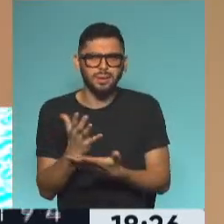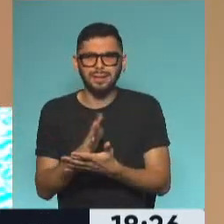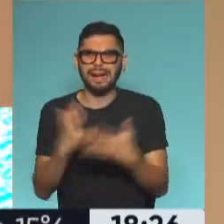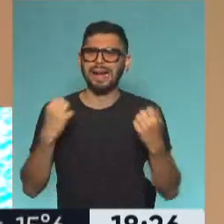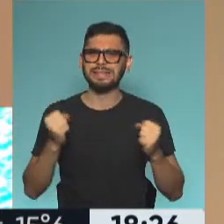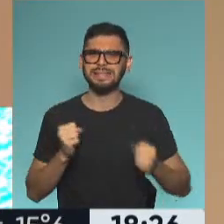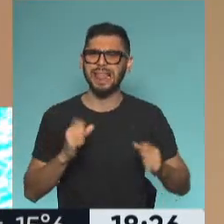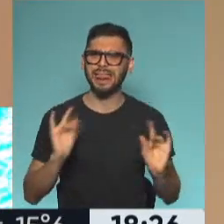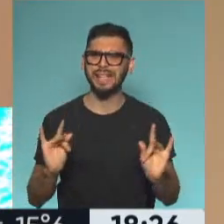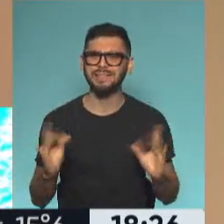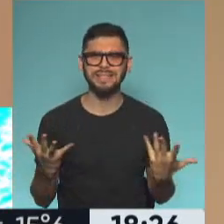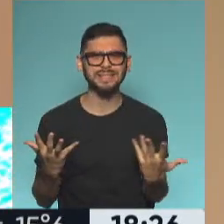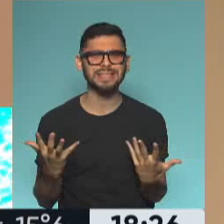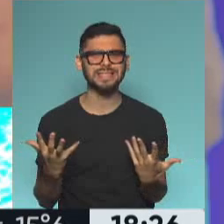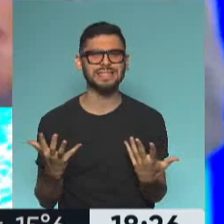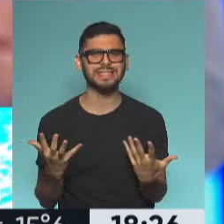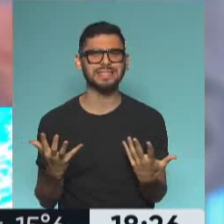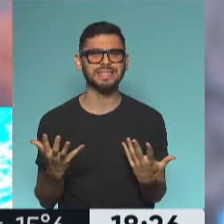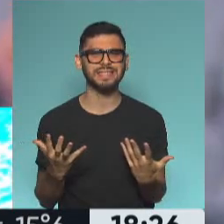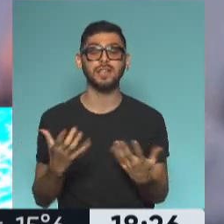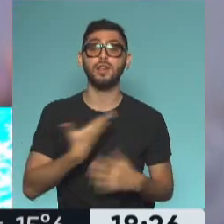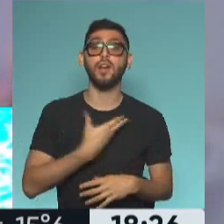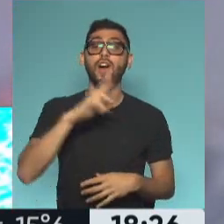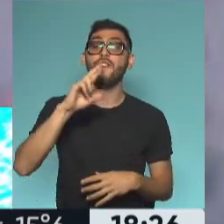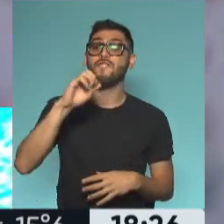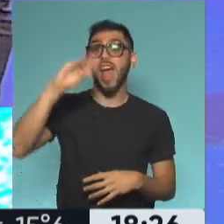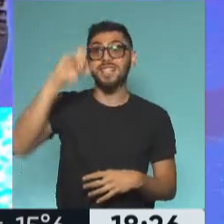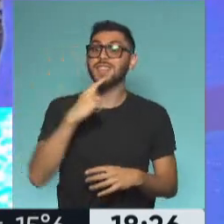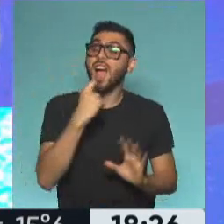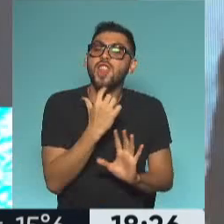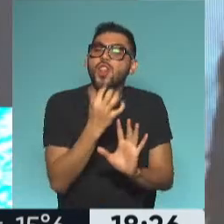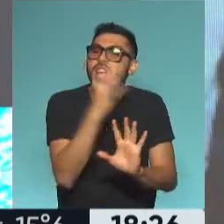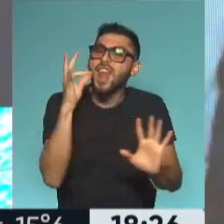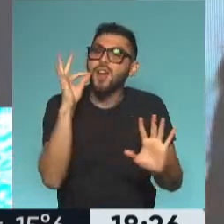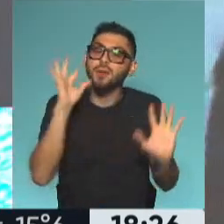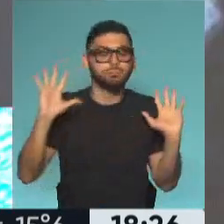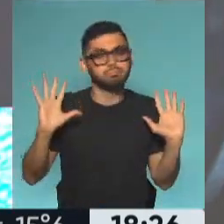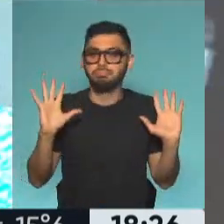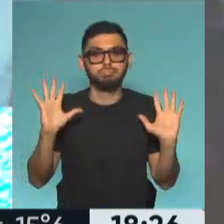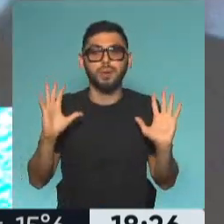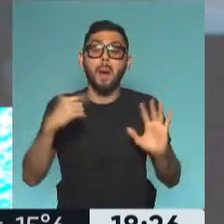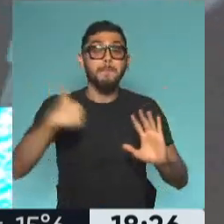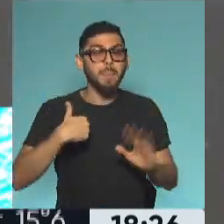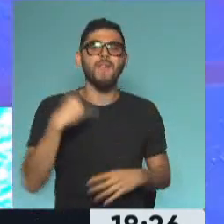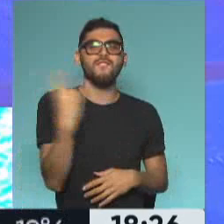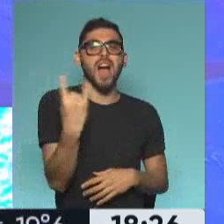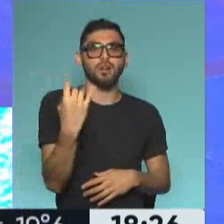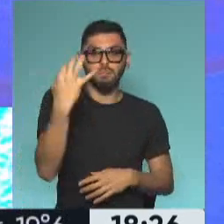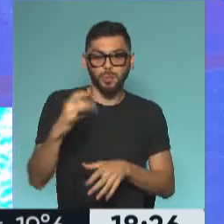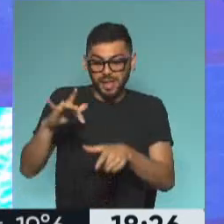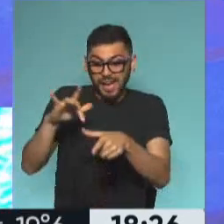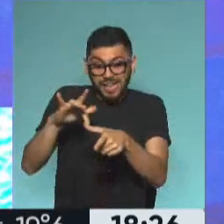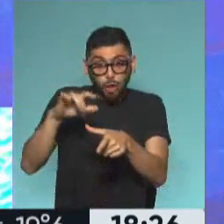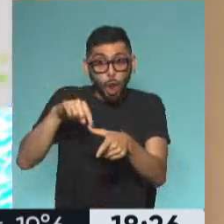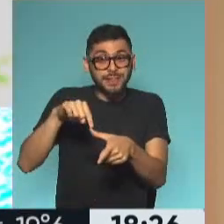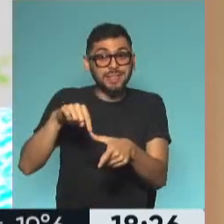¡Ay, qué difícil! A ver, Francesca, usted callada, no diga si es correcta o incorrecta, No, yo digo que es falso porque el clítoris es las terminaciones que